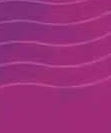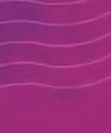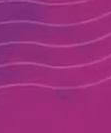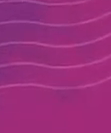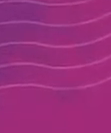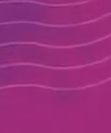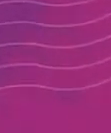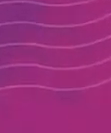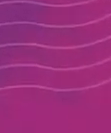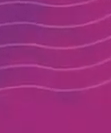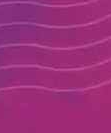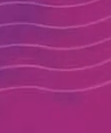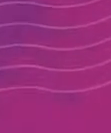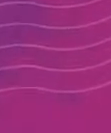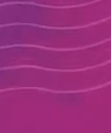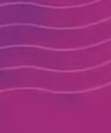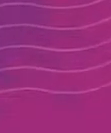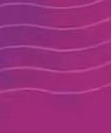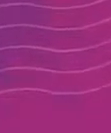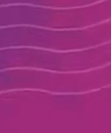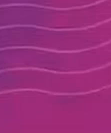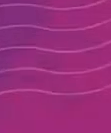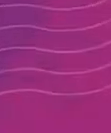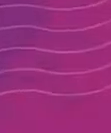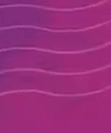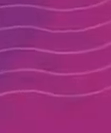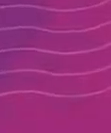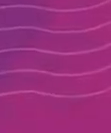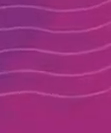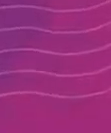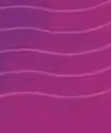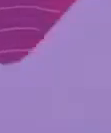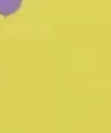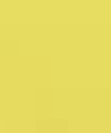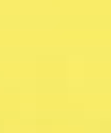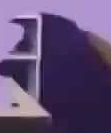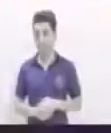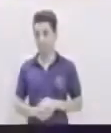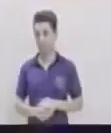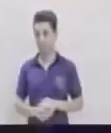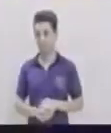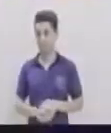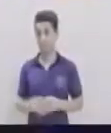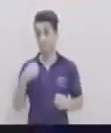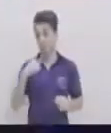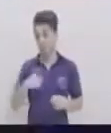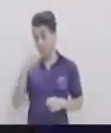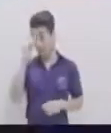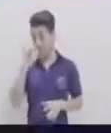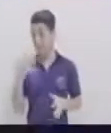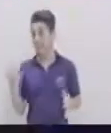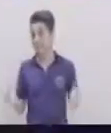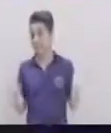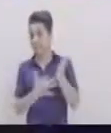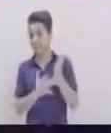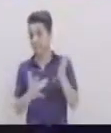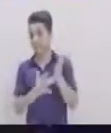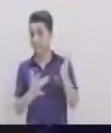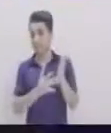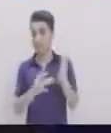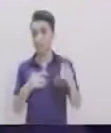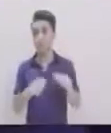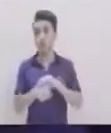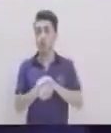¿Qué aprendimos hoy? aprendimos la técnica de